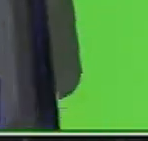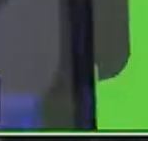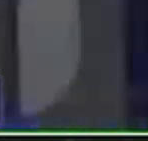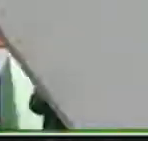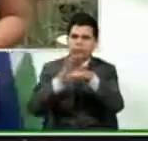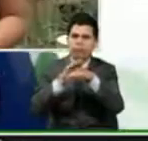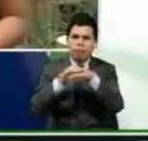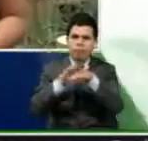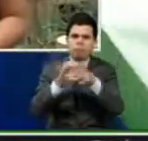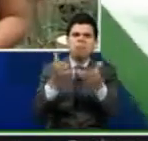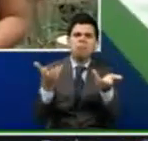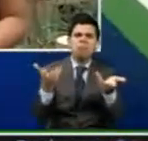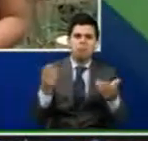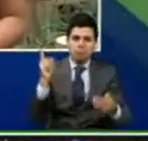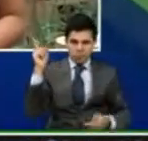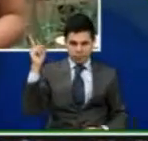Información.